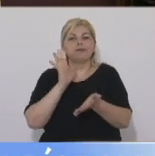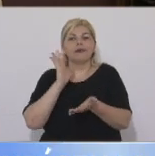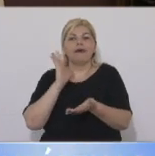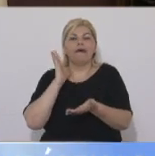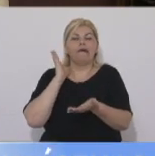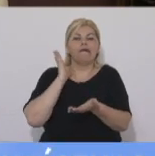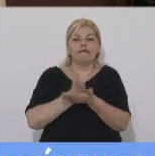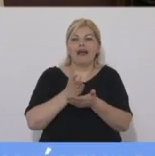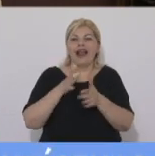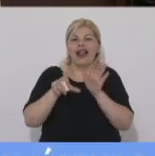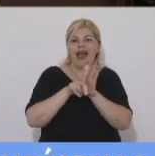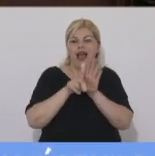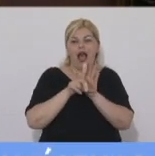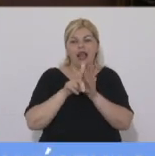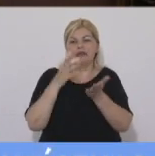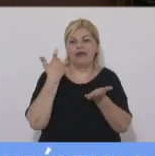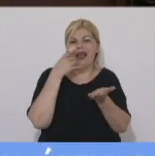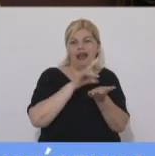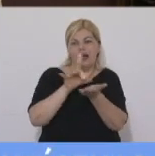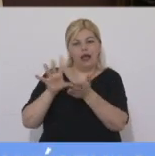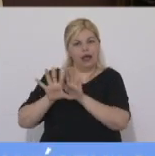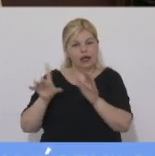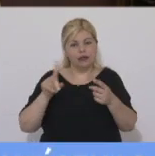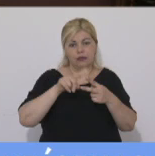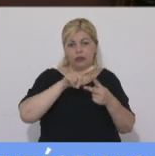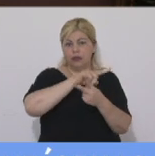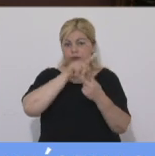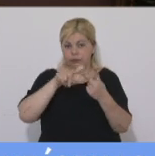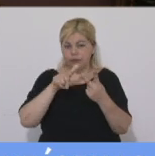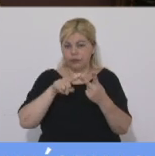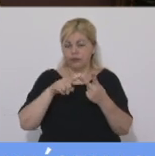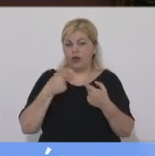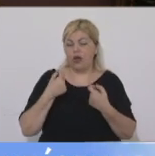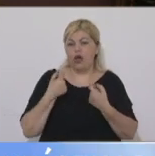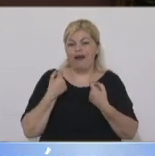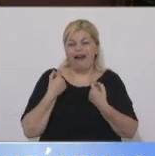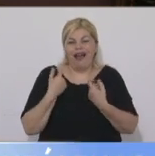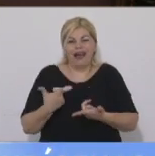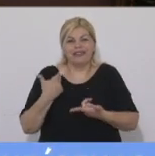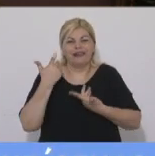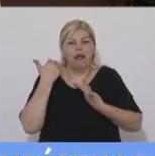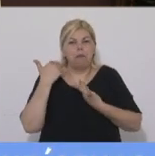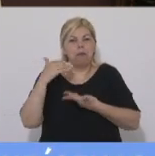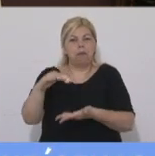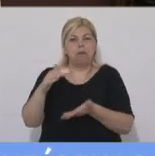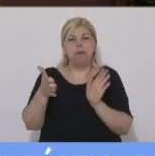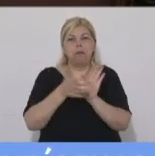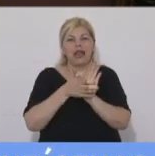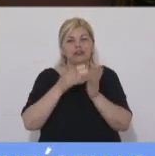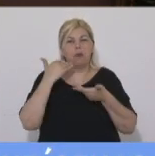Y en su artículo 2, la asignación de presupuesto para que